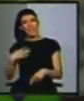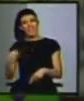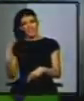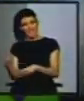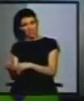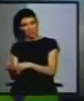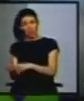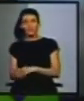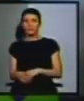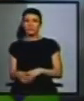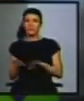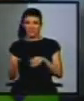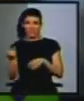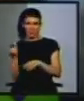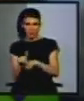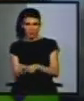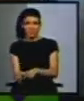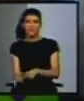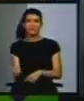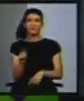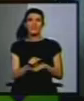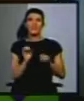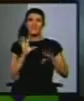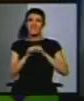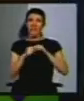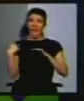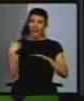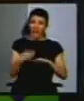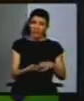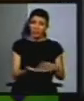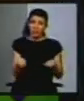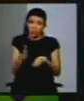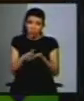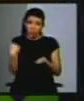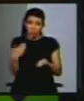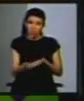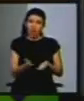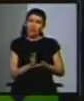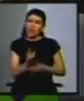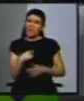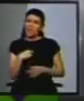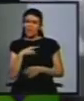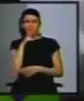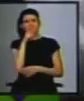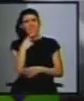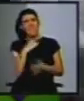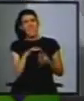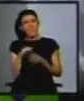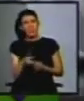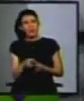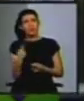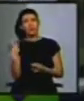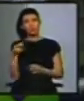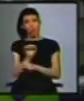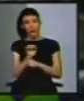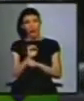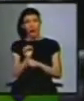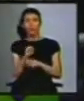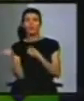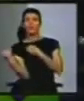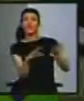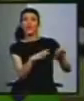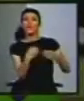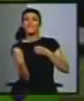10 años han pasado de su muerte y sigue siendo un misterio. Marcia Campos fue encontrada sin vida al interior de un automóvil en un sitio Oriazo en las cercanías